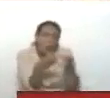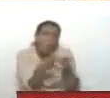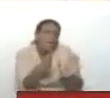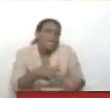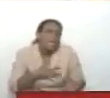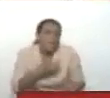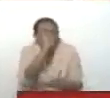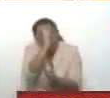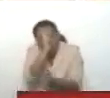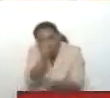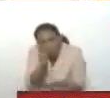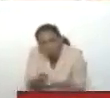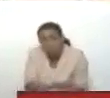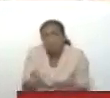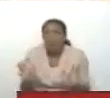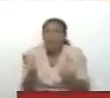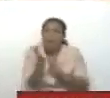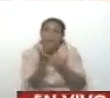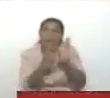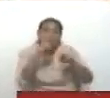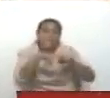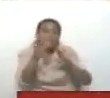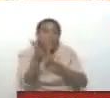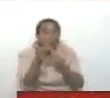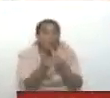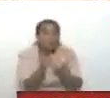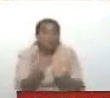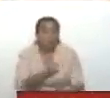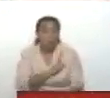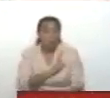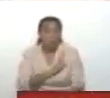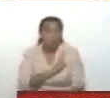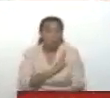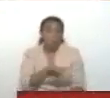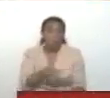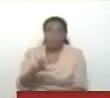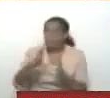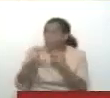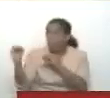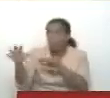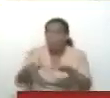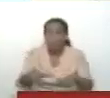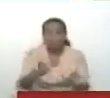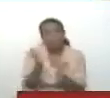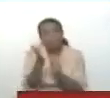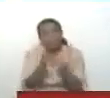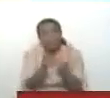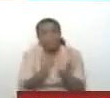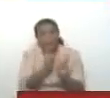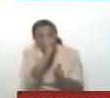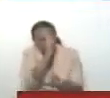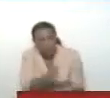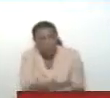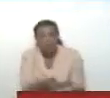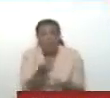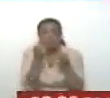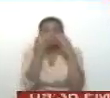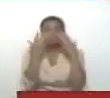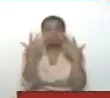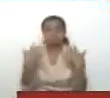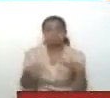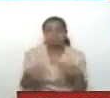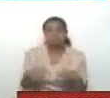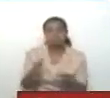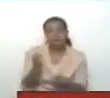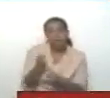digamos, rendirle honores al Niño Jesús. Nosotros somos todos devotos del Niño Jesús. Me llamó mucho la atención